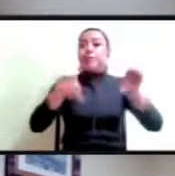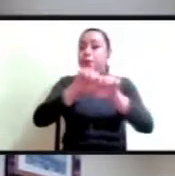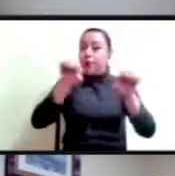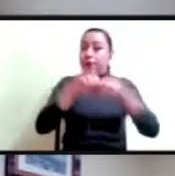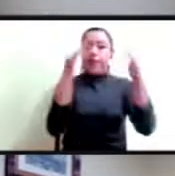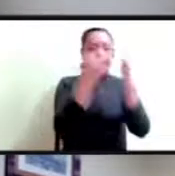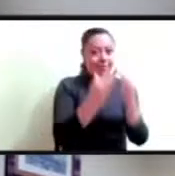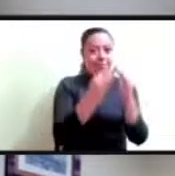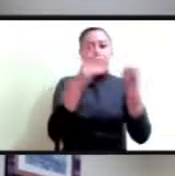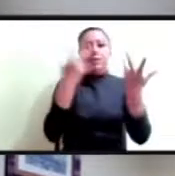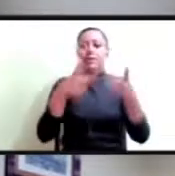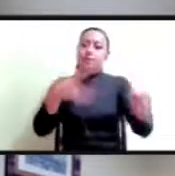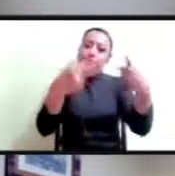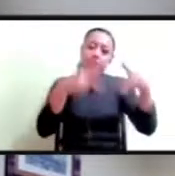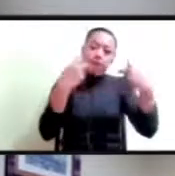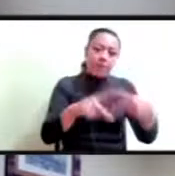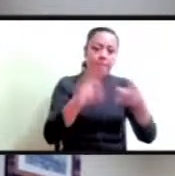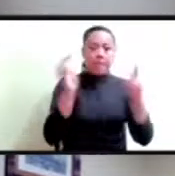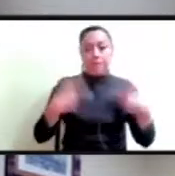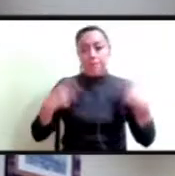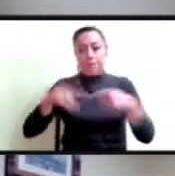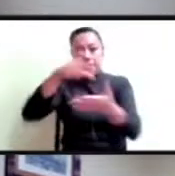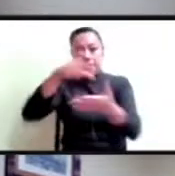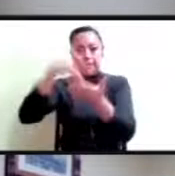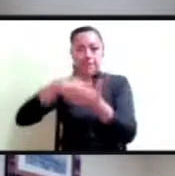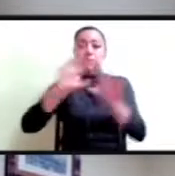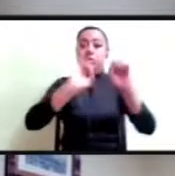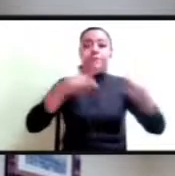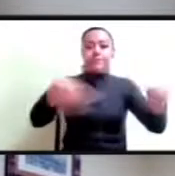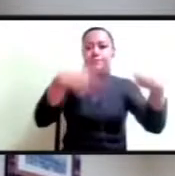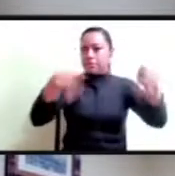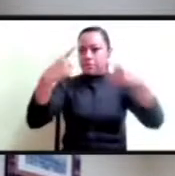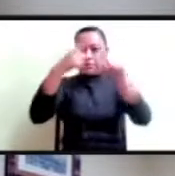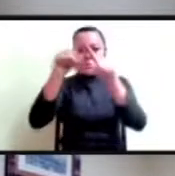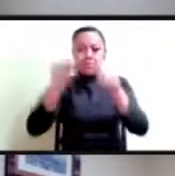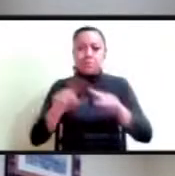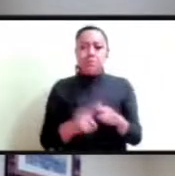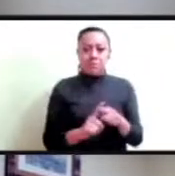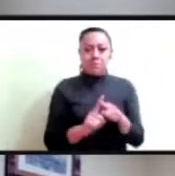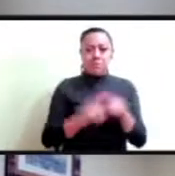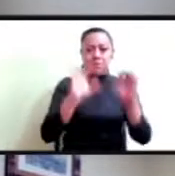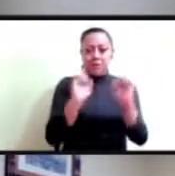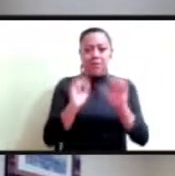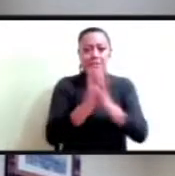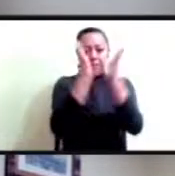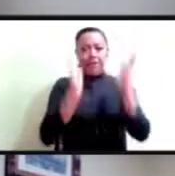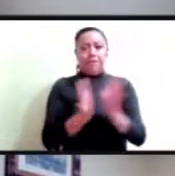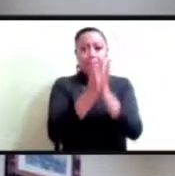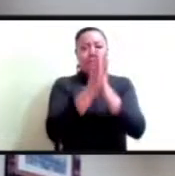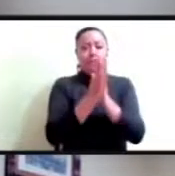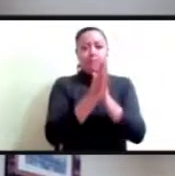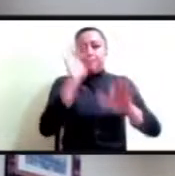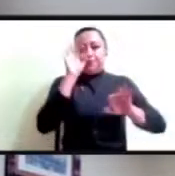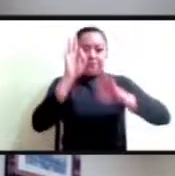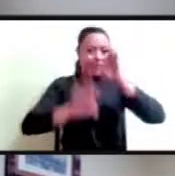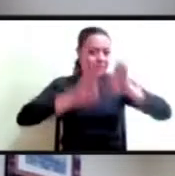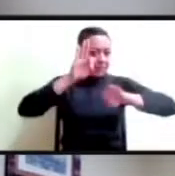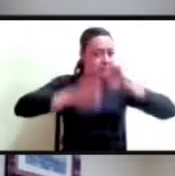al consumidor final o ventas a intermediarios, o hasta la participación en ferias,